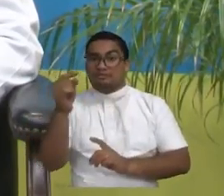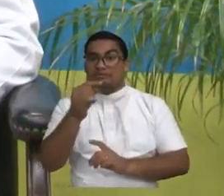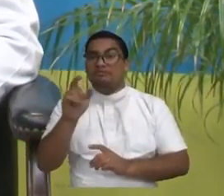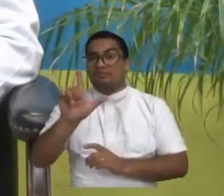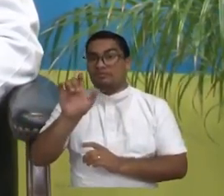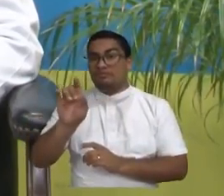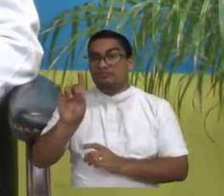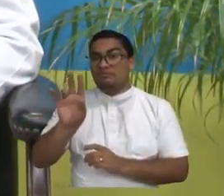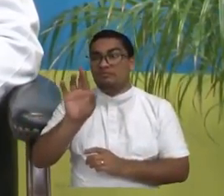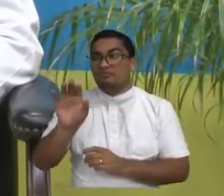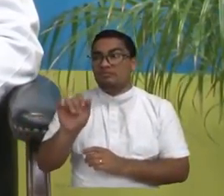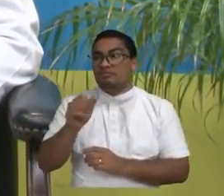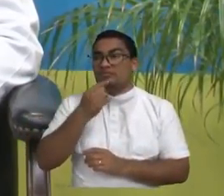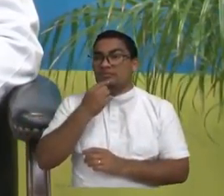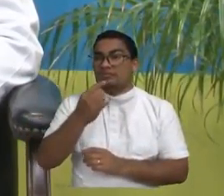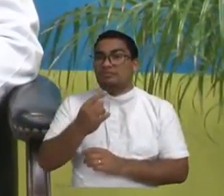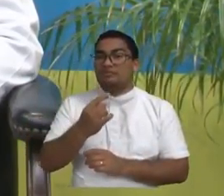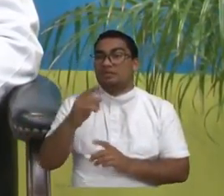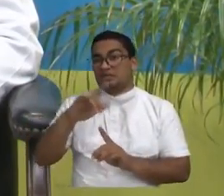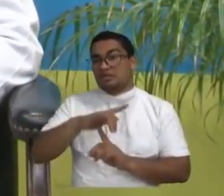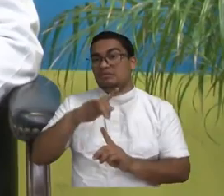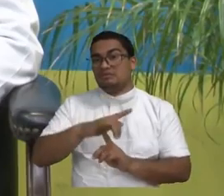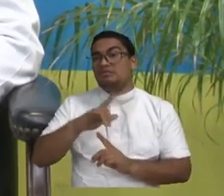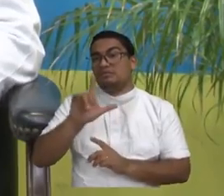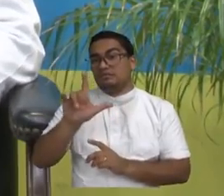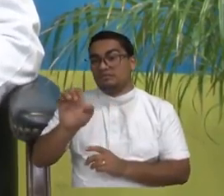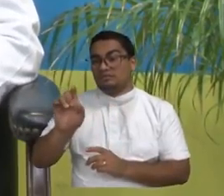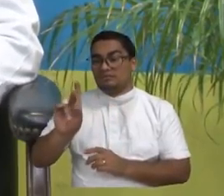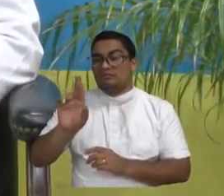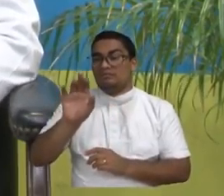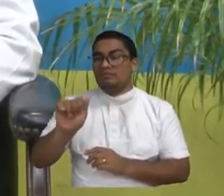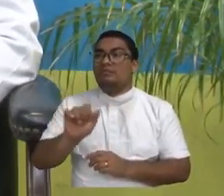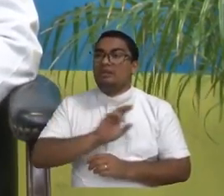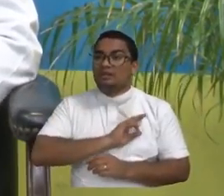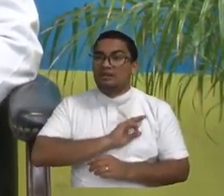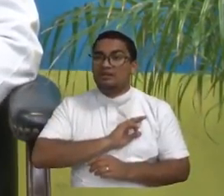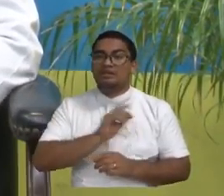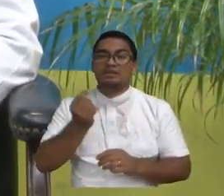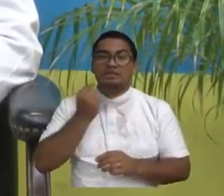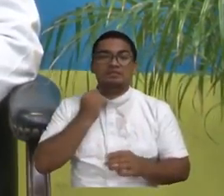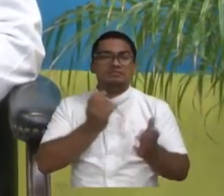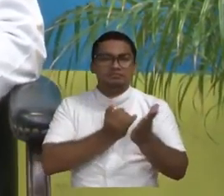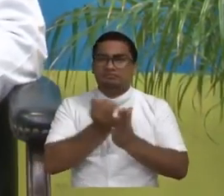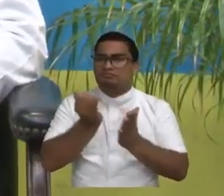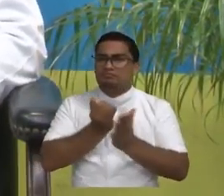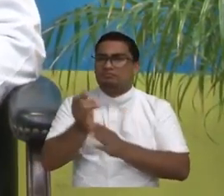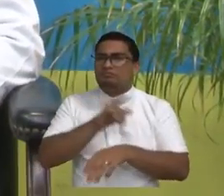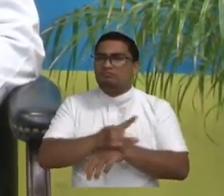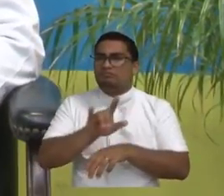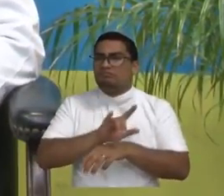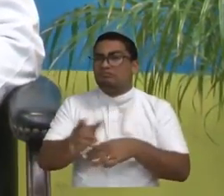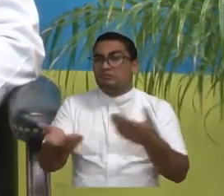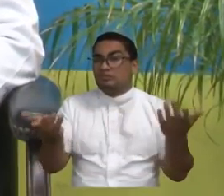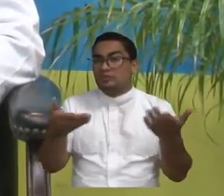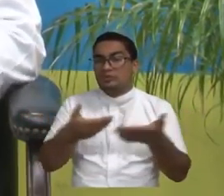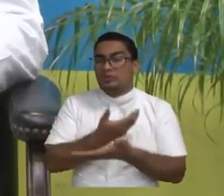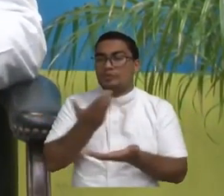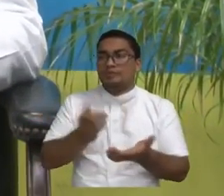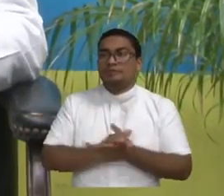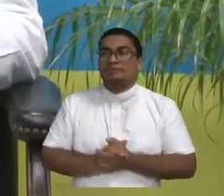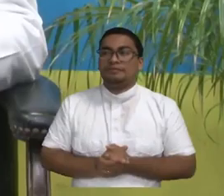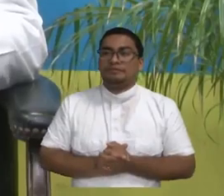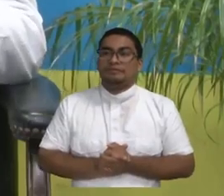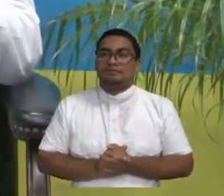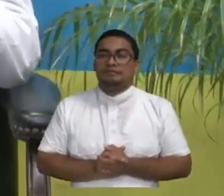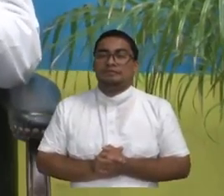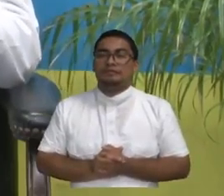tenemos actualmente casos de tipitapa y igual por cada caso vamos y hacemos una búsqueda activa de casos nuevos. Ahora, como la